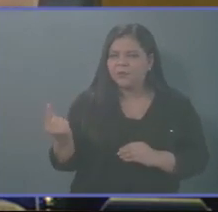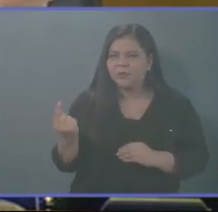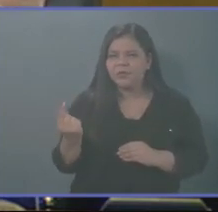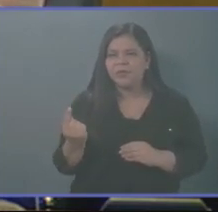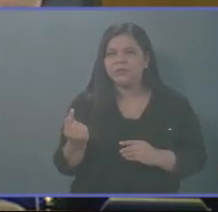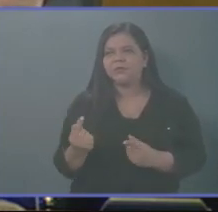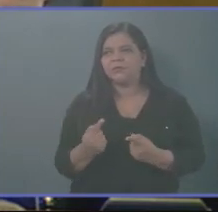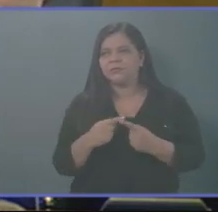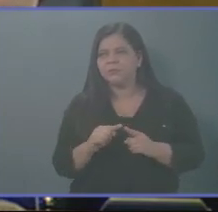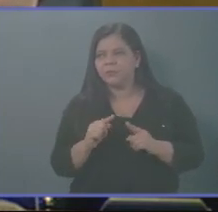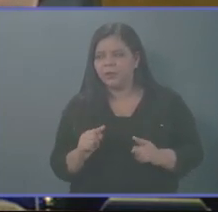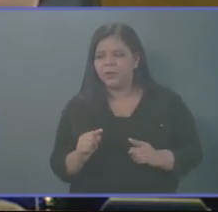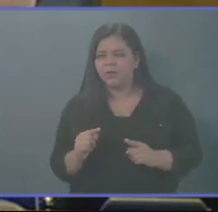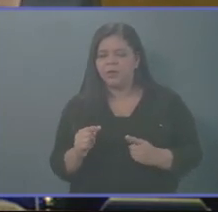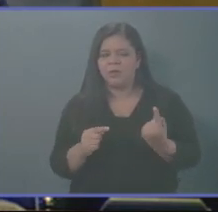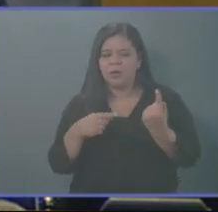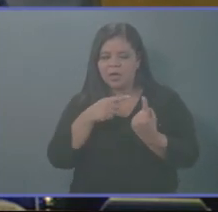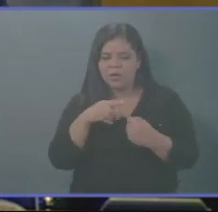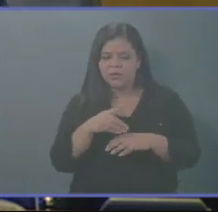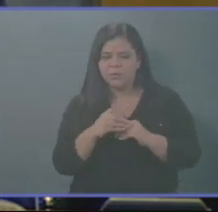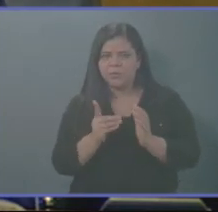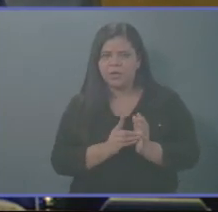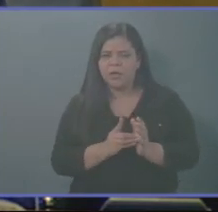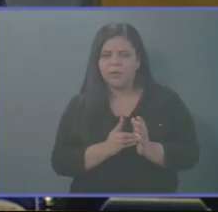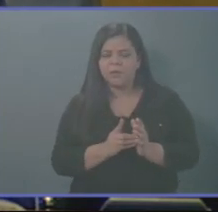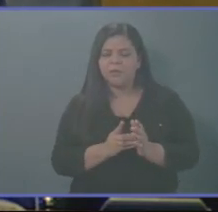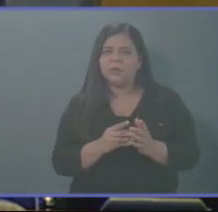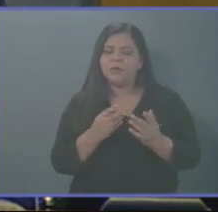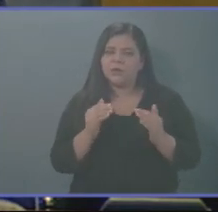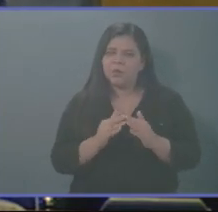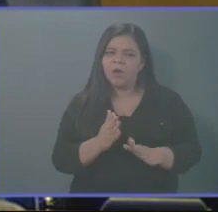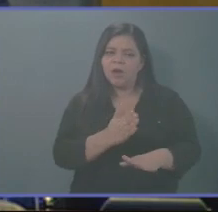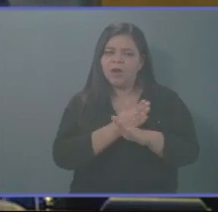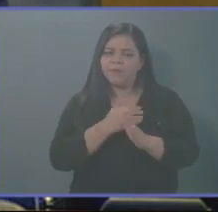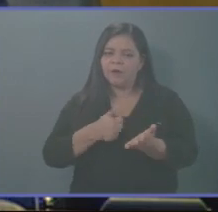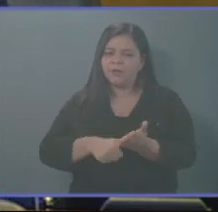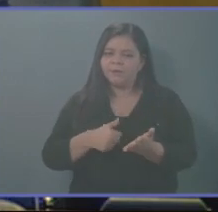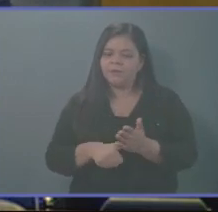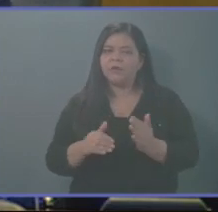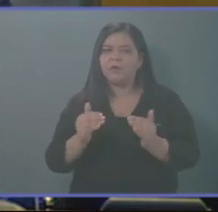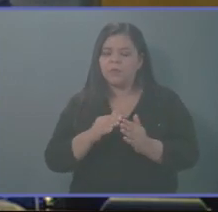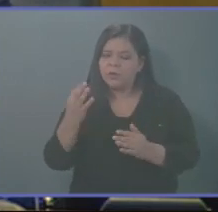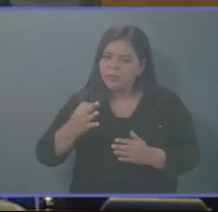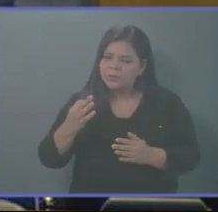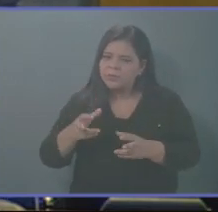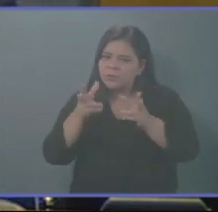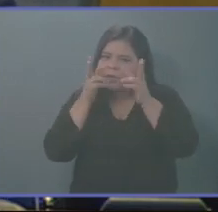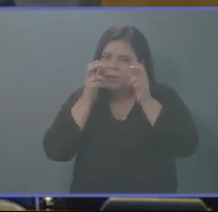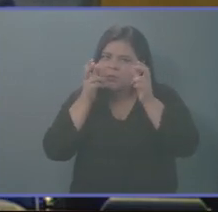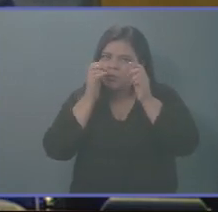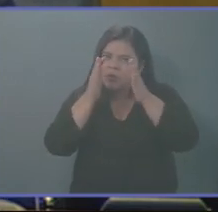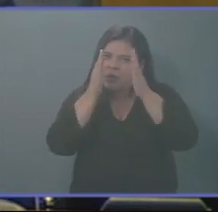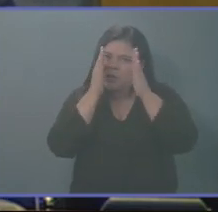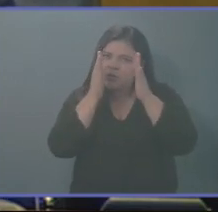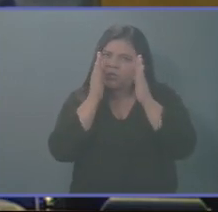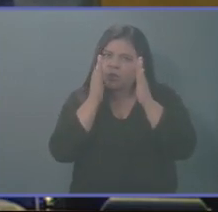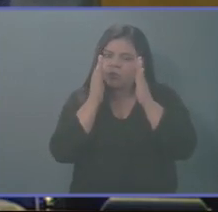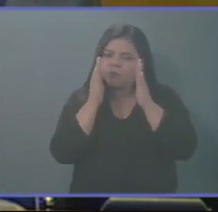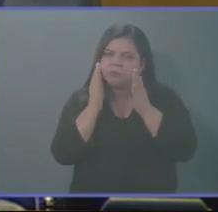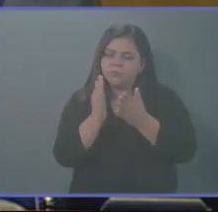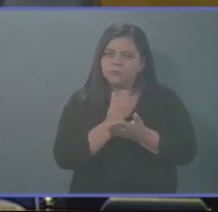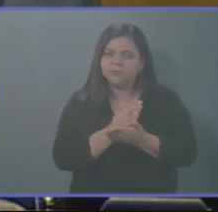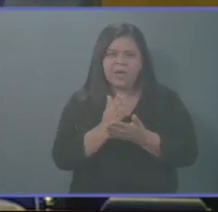lo que está leyendo el diputado, y los abogados defensores como el fiscal necesitan escuchar sin